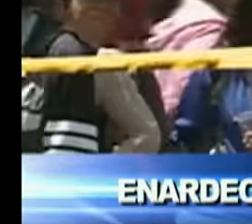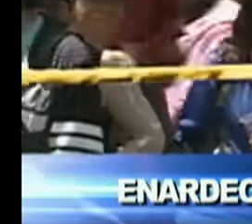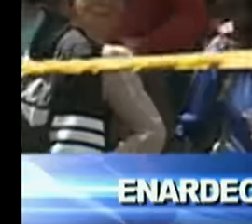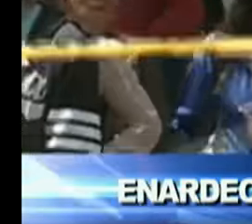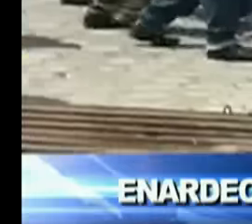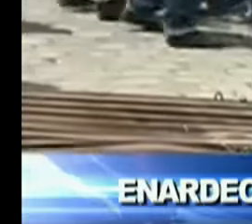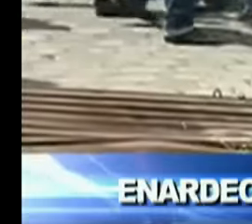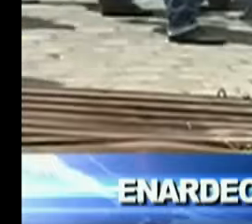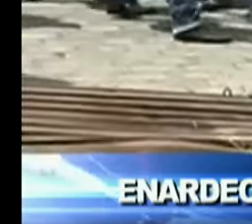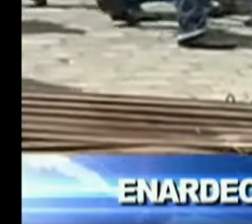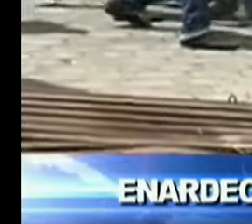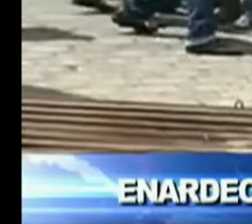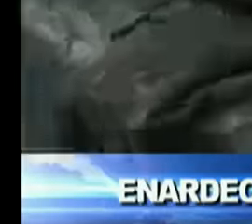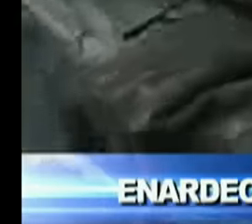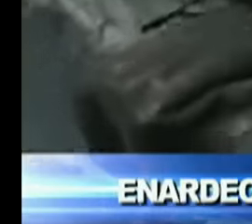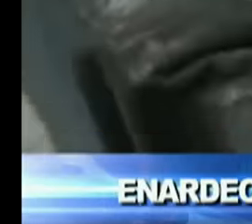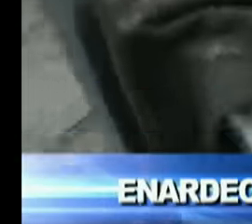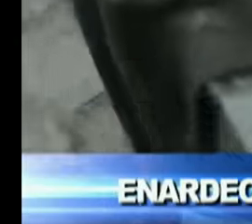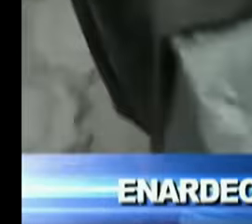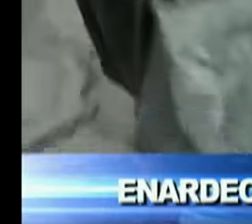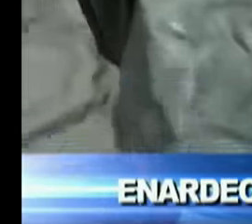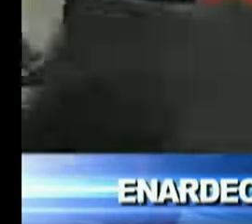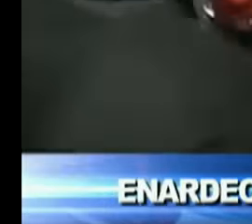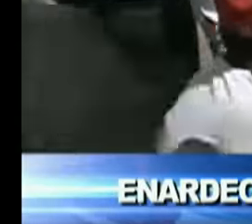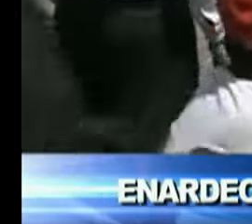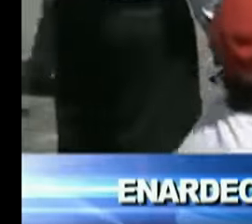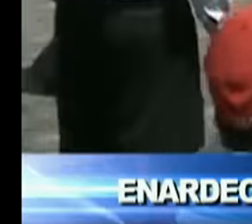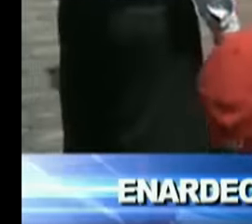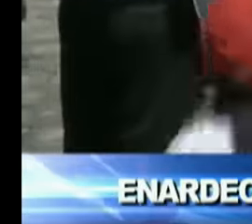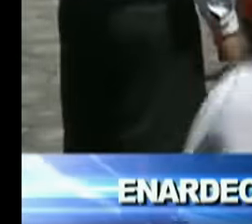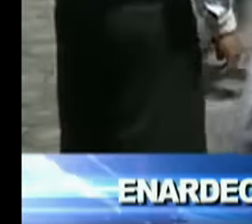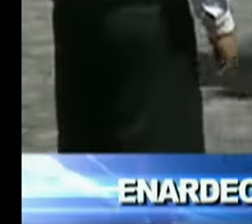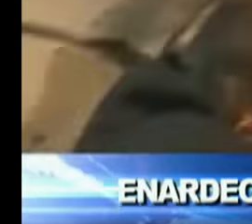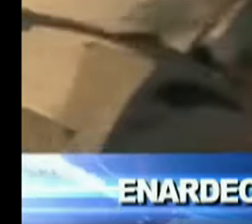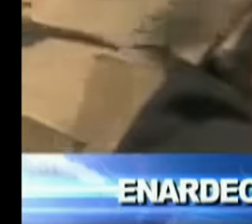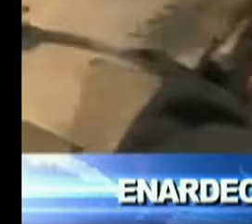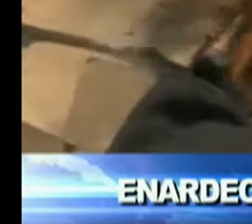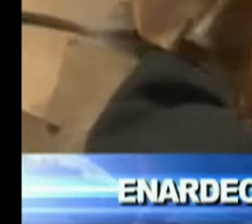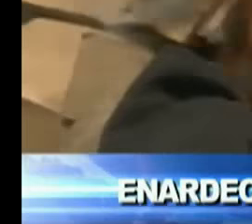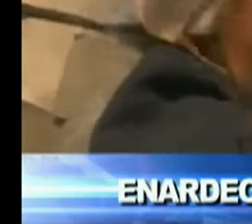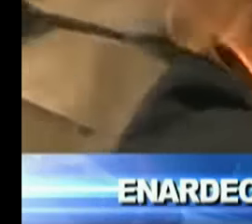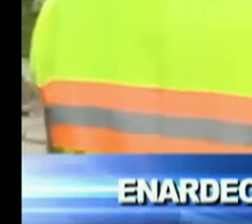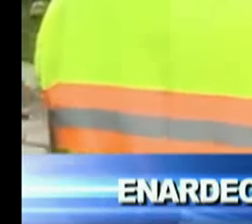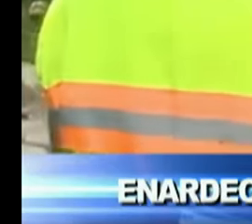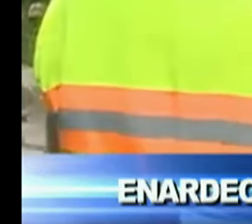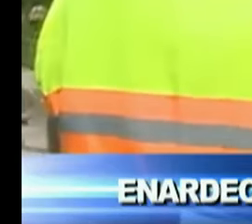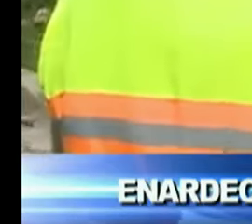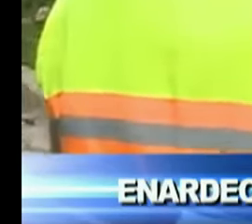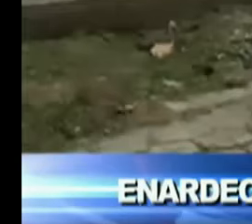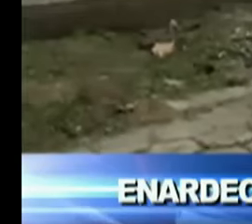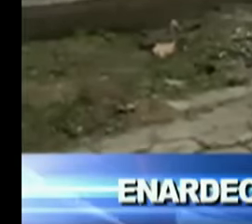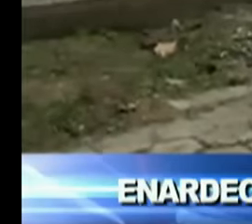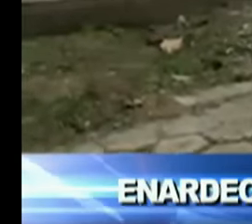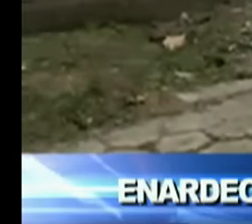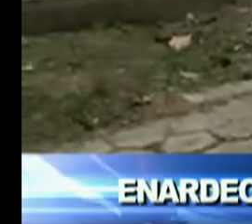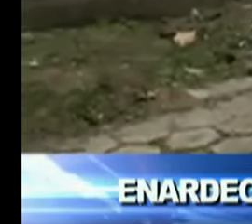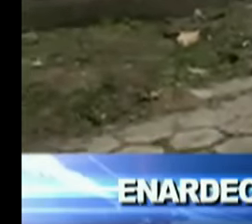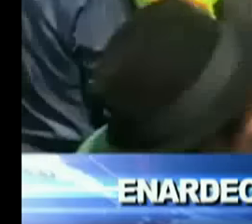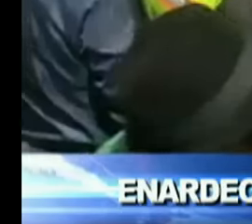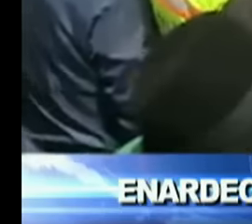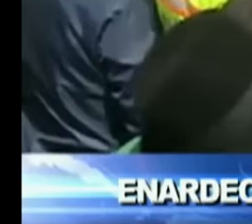Una multitud enardecida por el crimen de un pastor evangélico intentó linchar a tres sospechosos de este